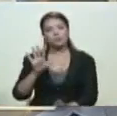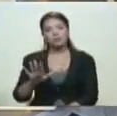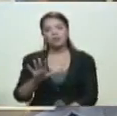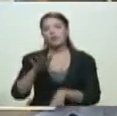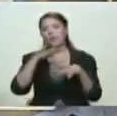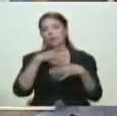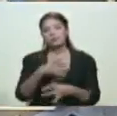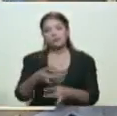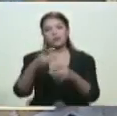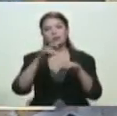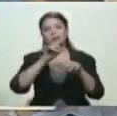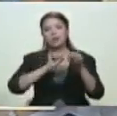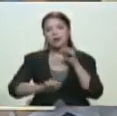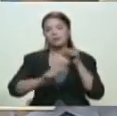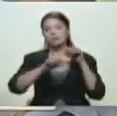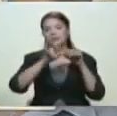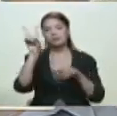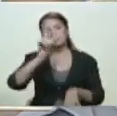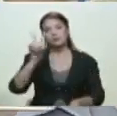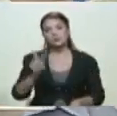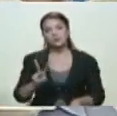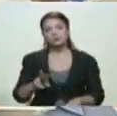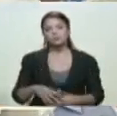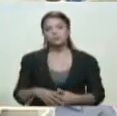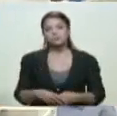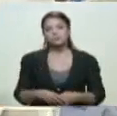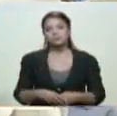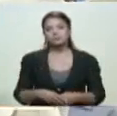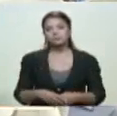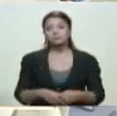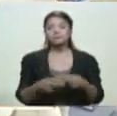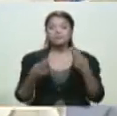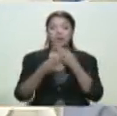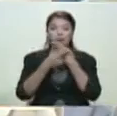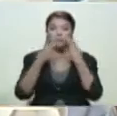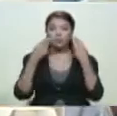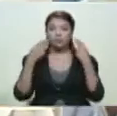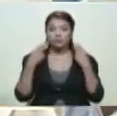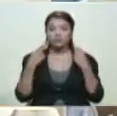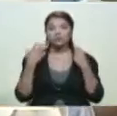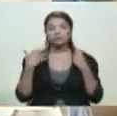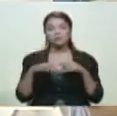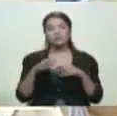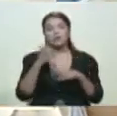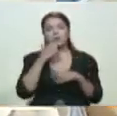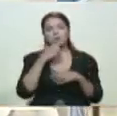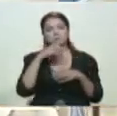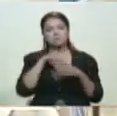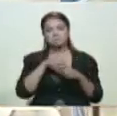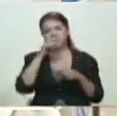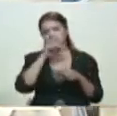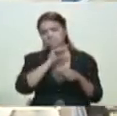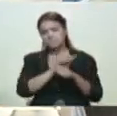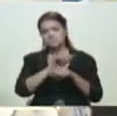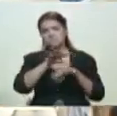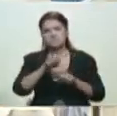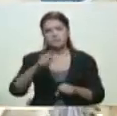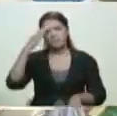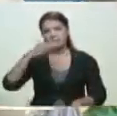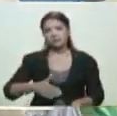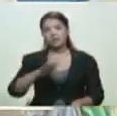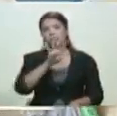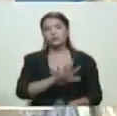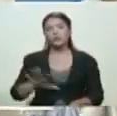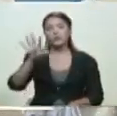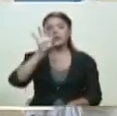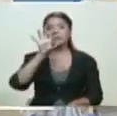los intereses antinacionales de Venezuela, esté tan comprometida con la intervención, con la amenaza de intervención militar a nuestra